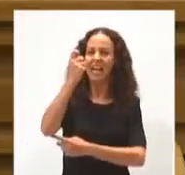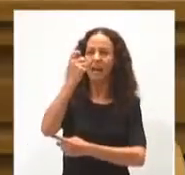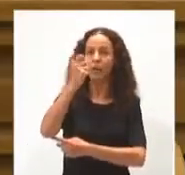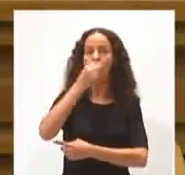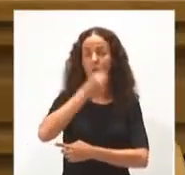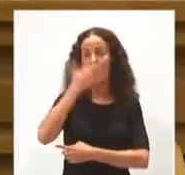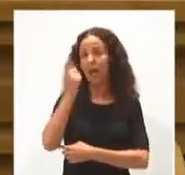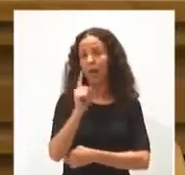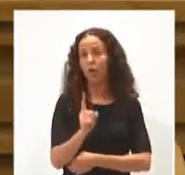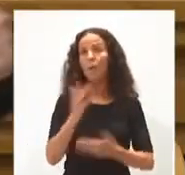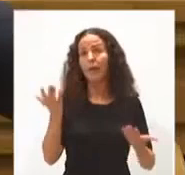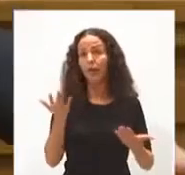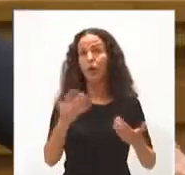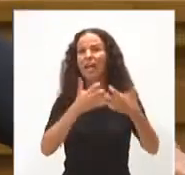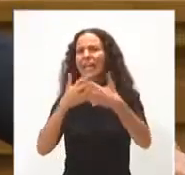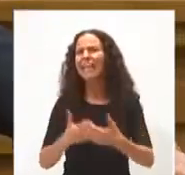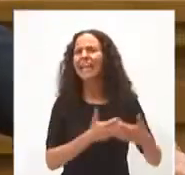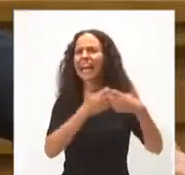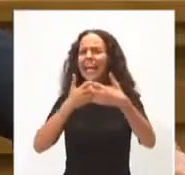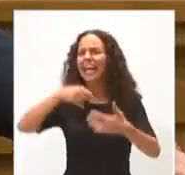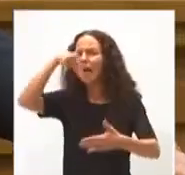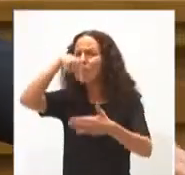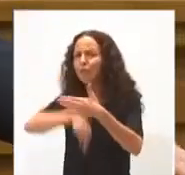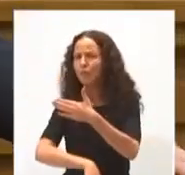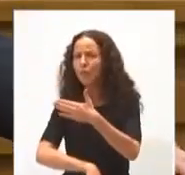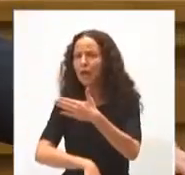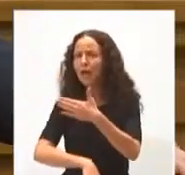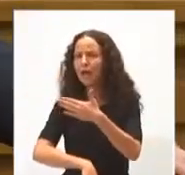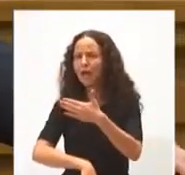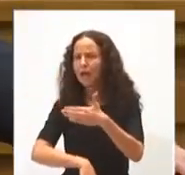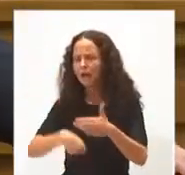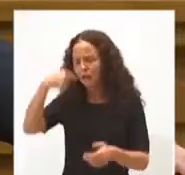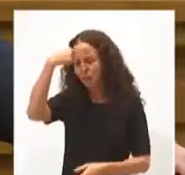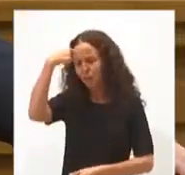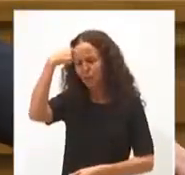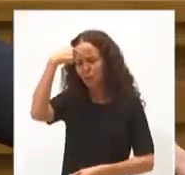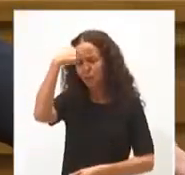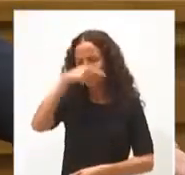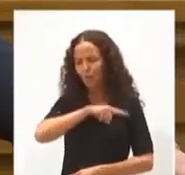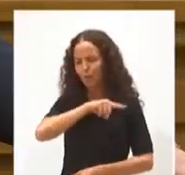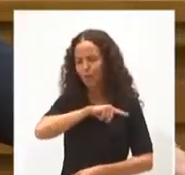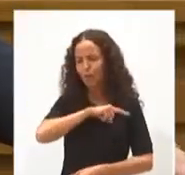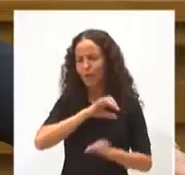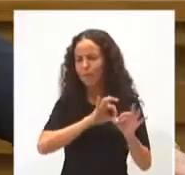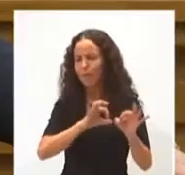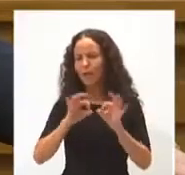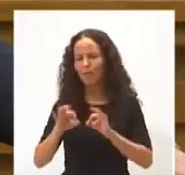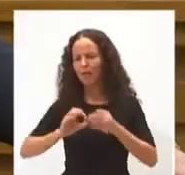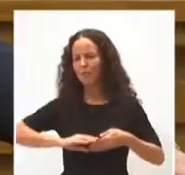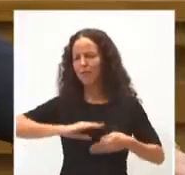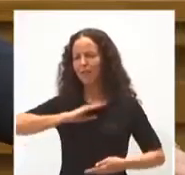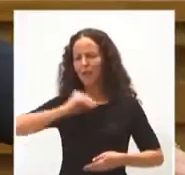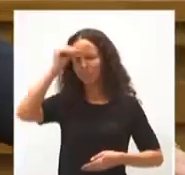verse no pero la guerra guerra de fondo la que tiene que ver con las conciencias y la que tiene que ver con la preparación y con la capacidad